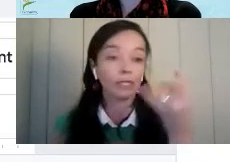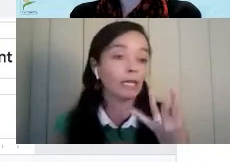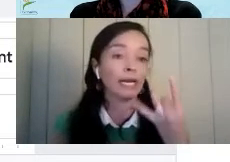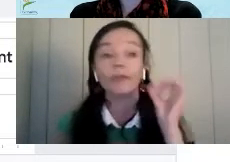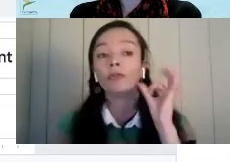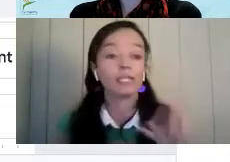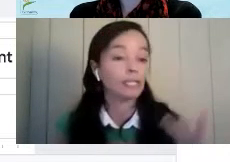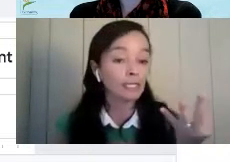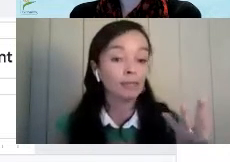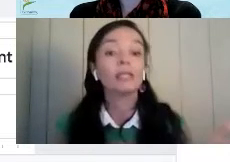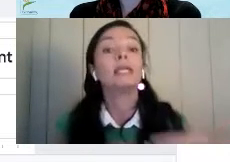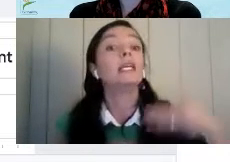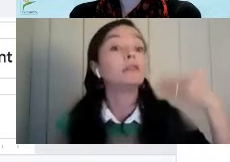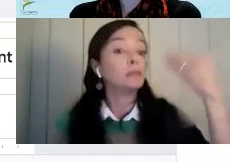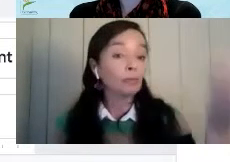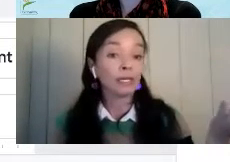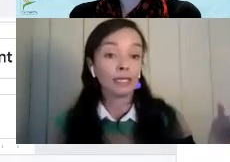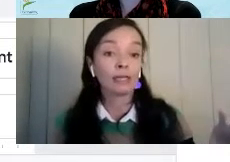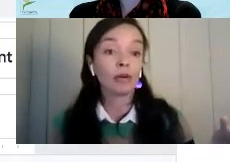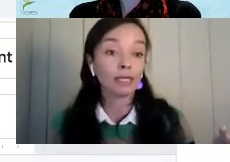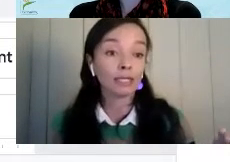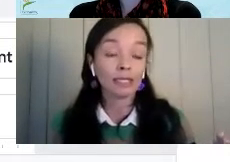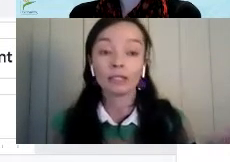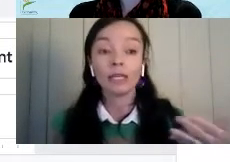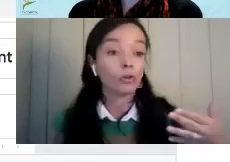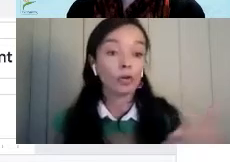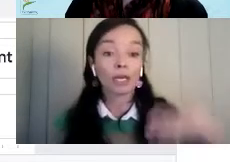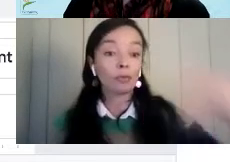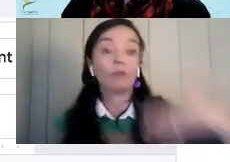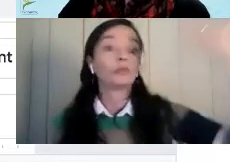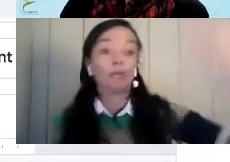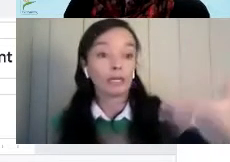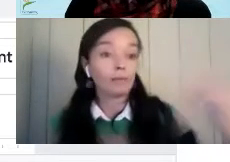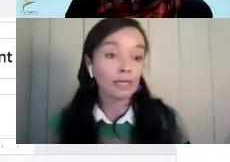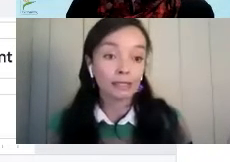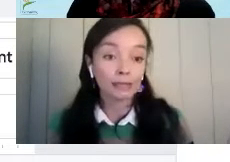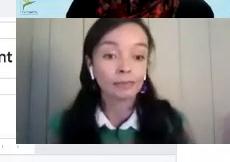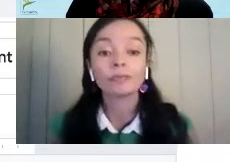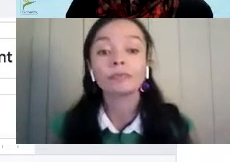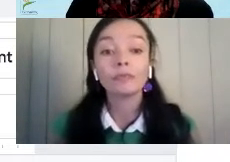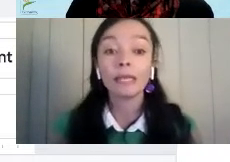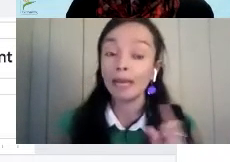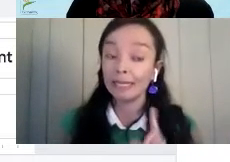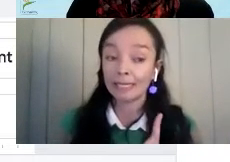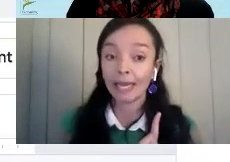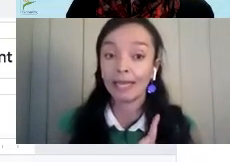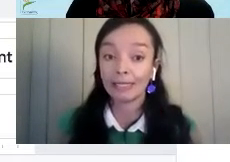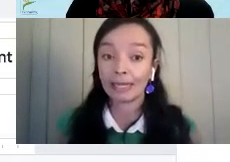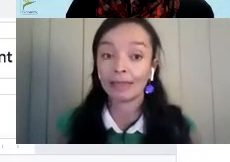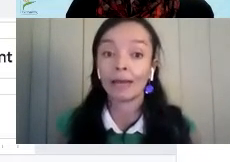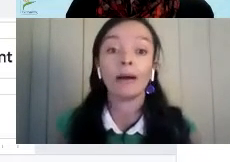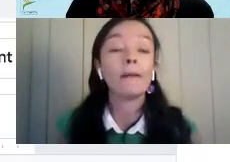español, italiano, francés, y le vamos a poner el lenguaje de señas. No queremos ponerle más. En esta